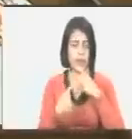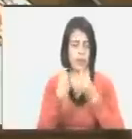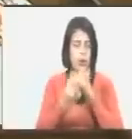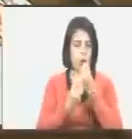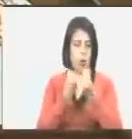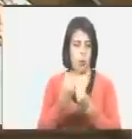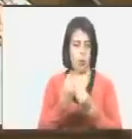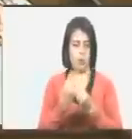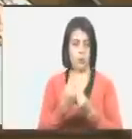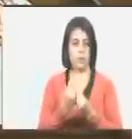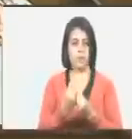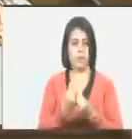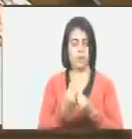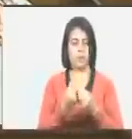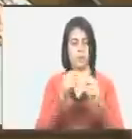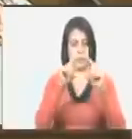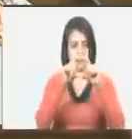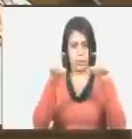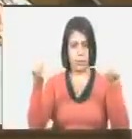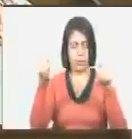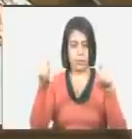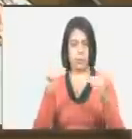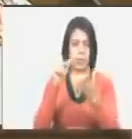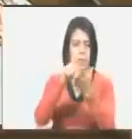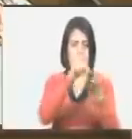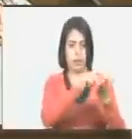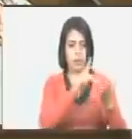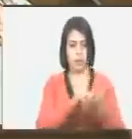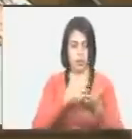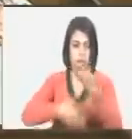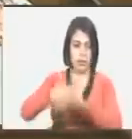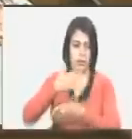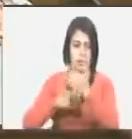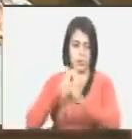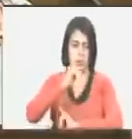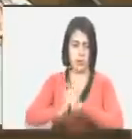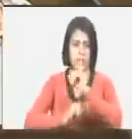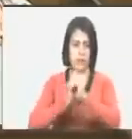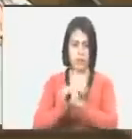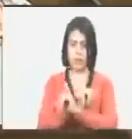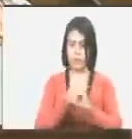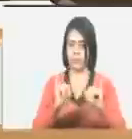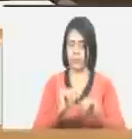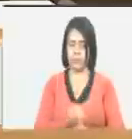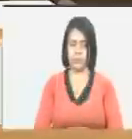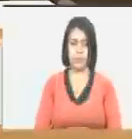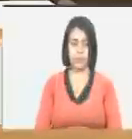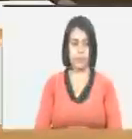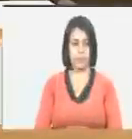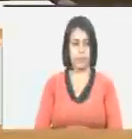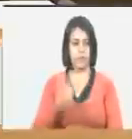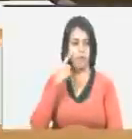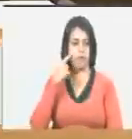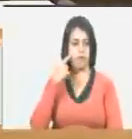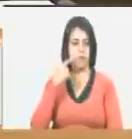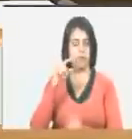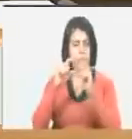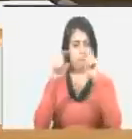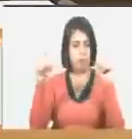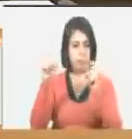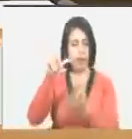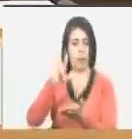redactado de la siguiente manera: epígrafe, asistencia y cooperación internacional. Es todo, presidente. En consideración el